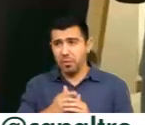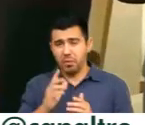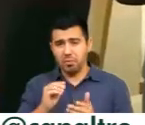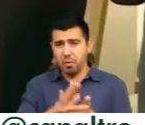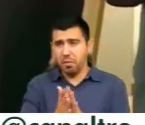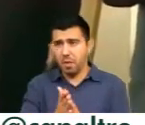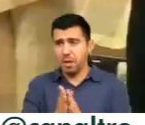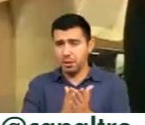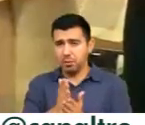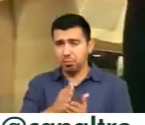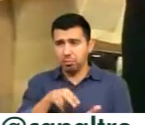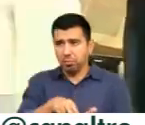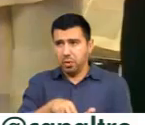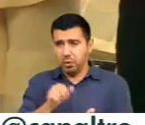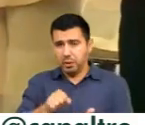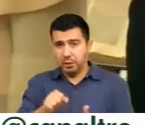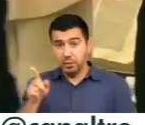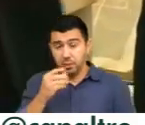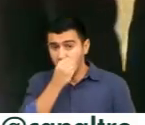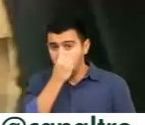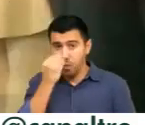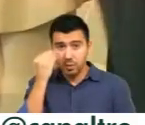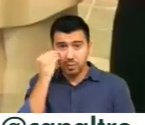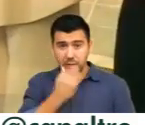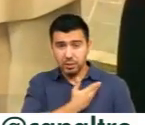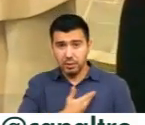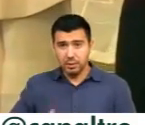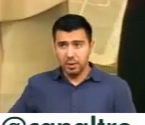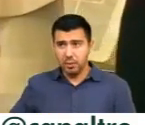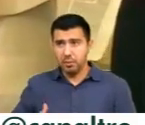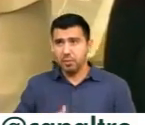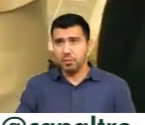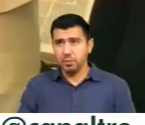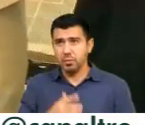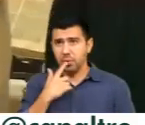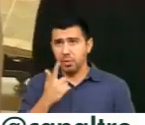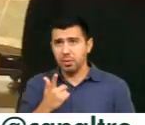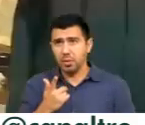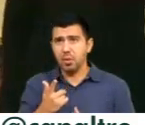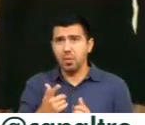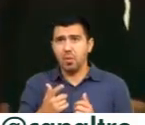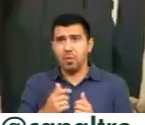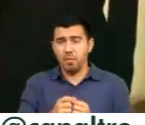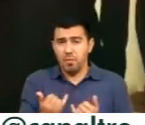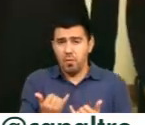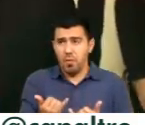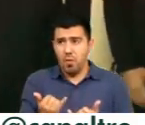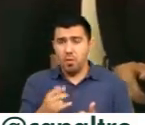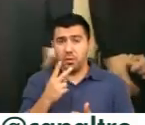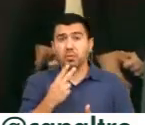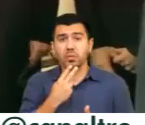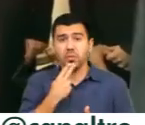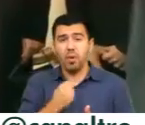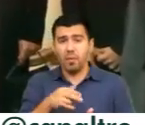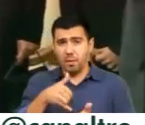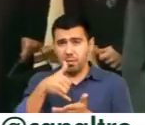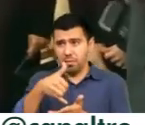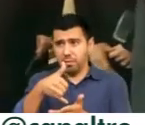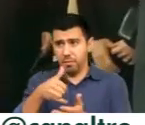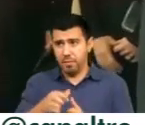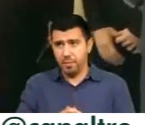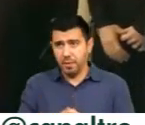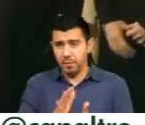sumo pontífice que el gobierno debe aflojar un poco. Por su parte, el presidente Santos, hoy premio Nobel de Paz, señaló su